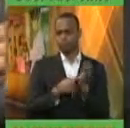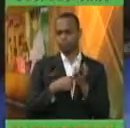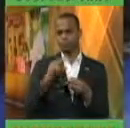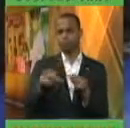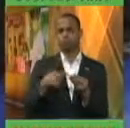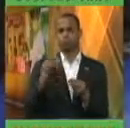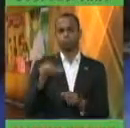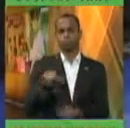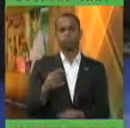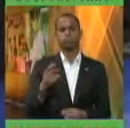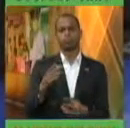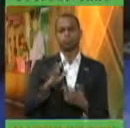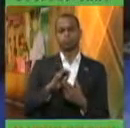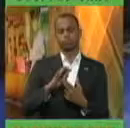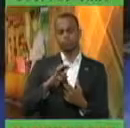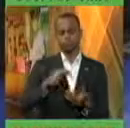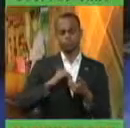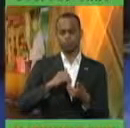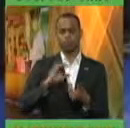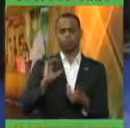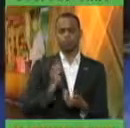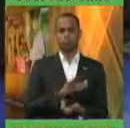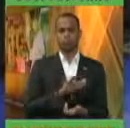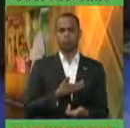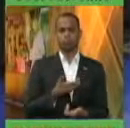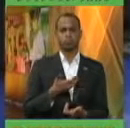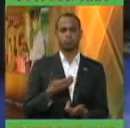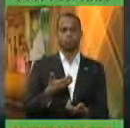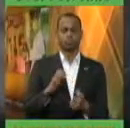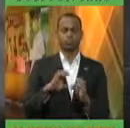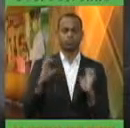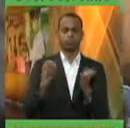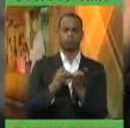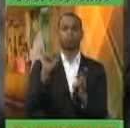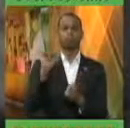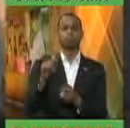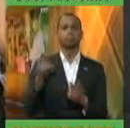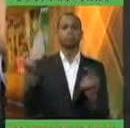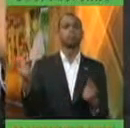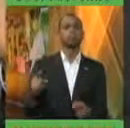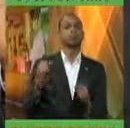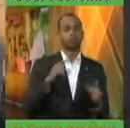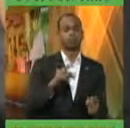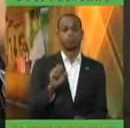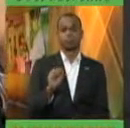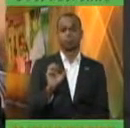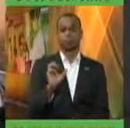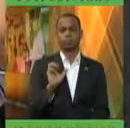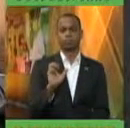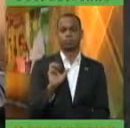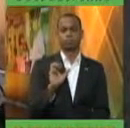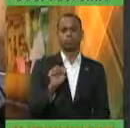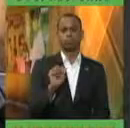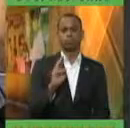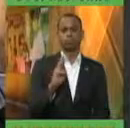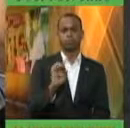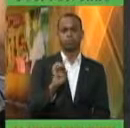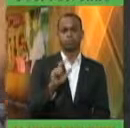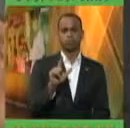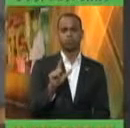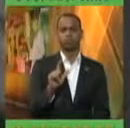pero son nuestros equipos y eso ha ido pasando samuel es un testimonio y él se lo dice